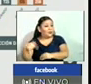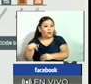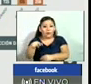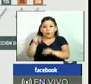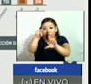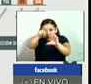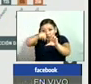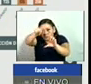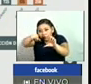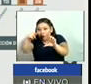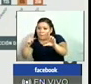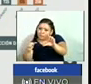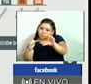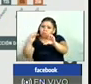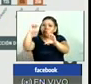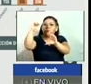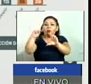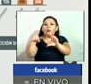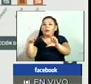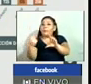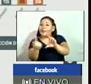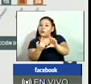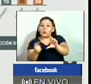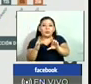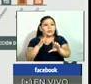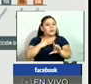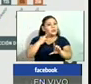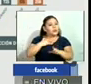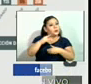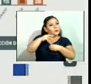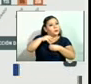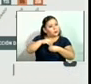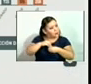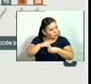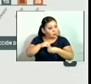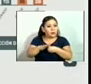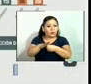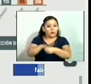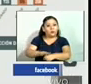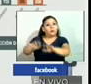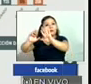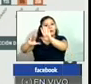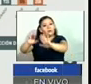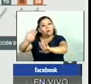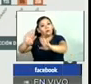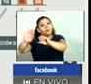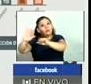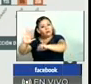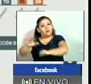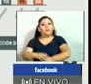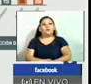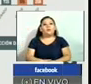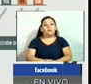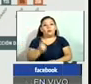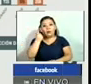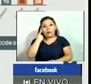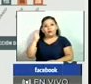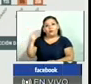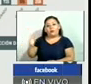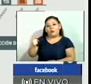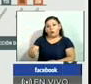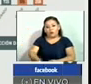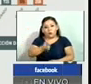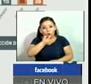esta estadística, son los casos de personas asintomáticas que en esta ocasión son 895. Ahí tenemos los datos sobre